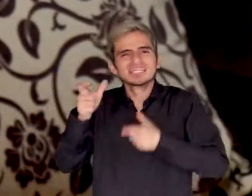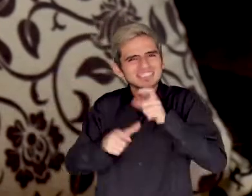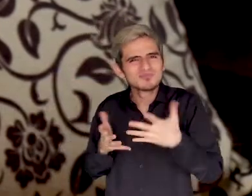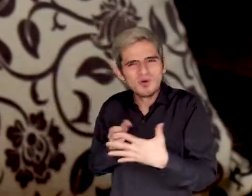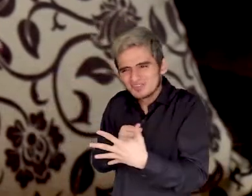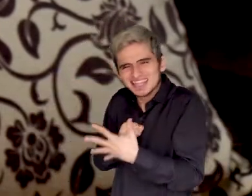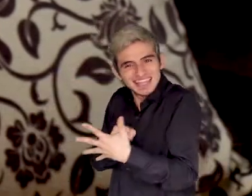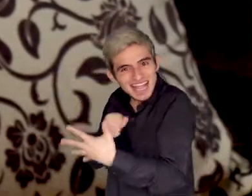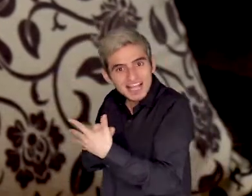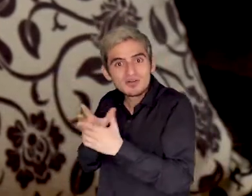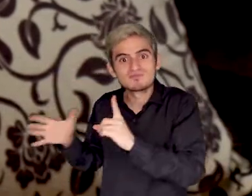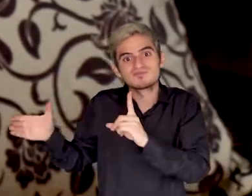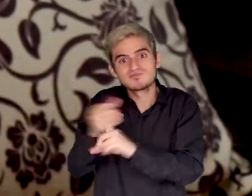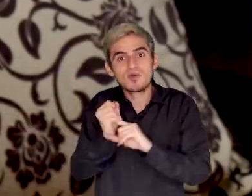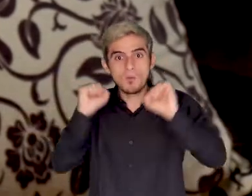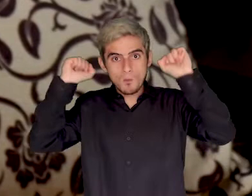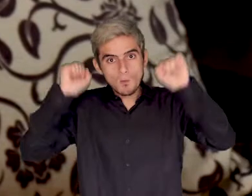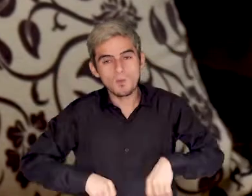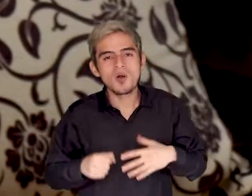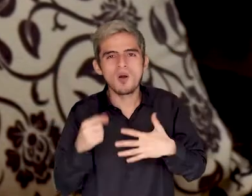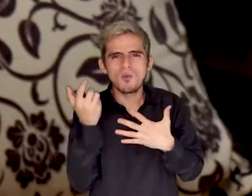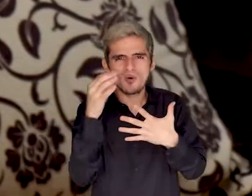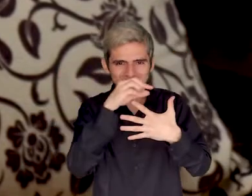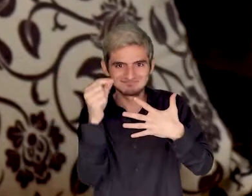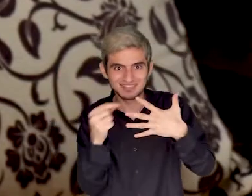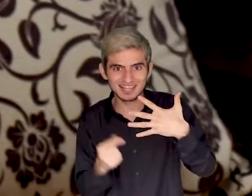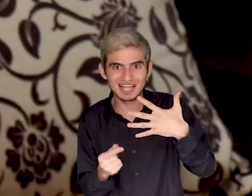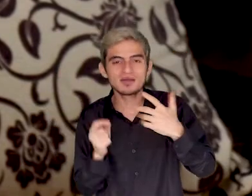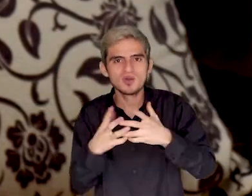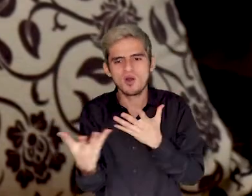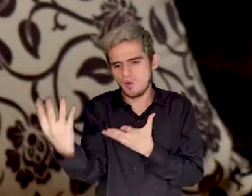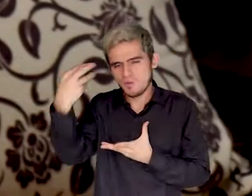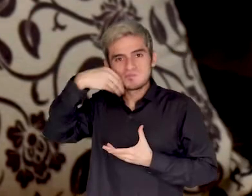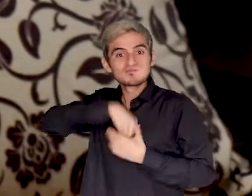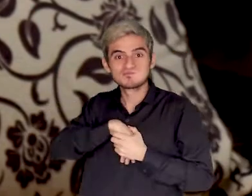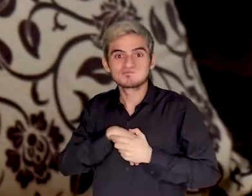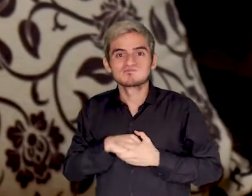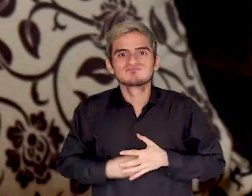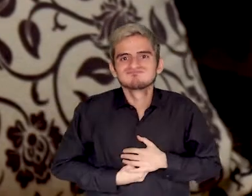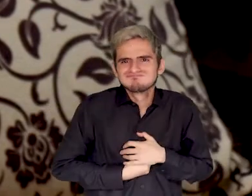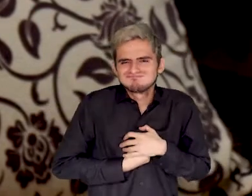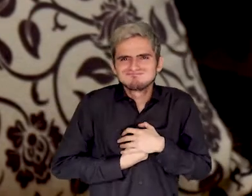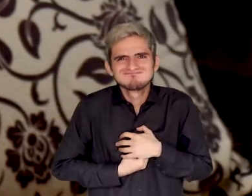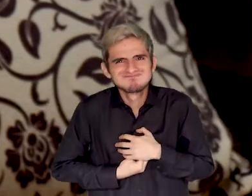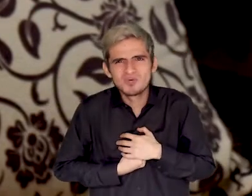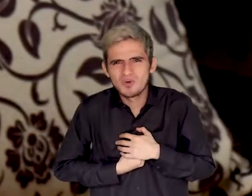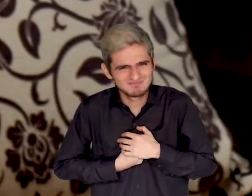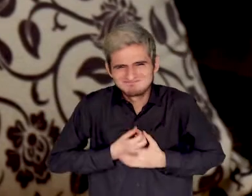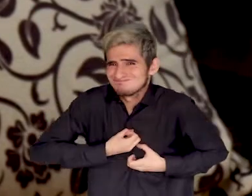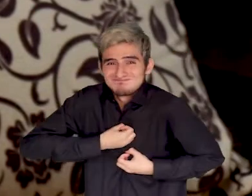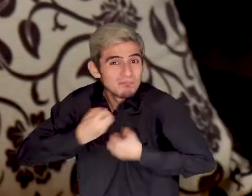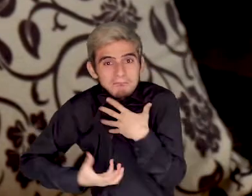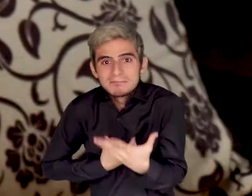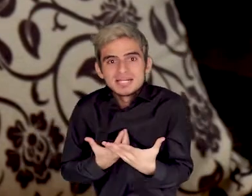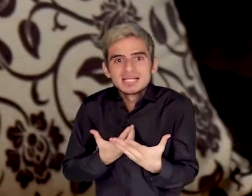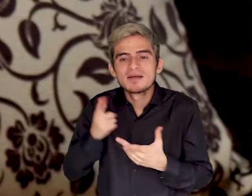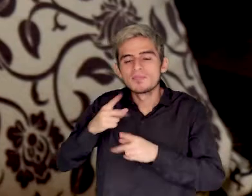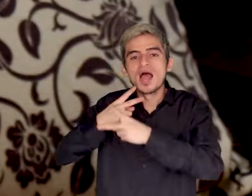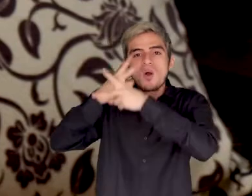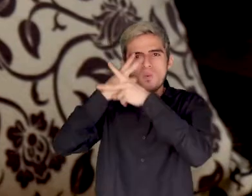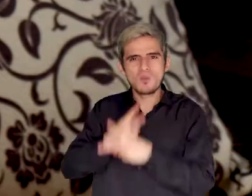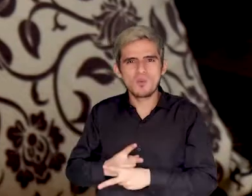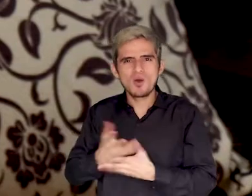dentro de mí, entonces allá se quedó escondido. Tratemos de lograr la coherencia entre